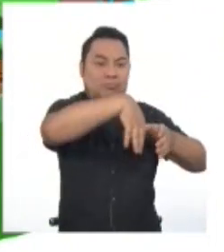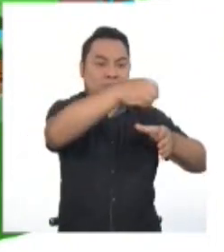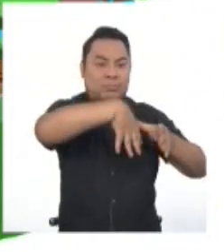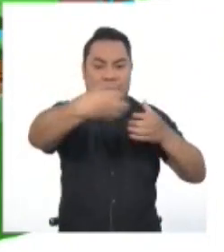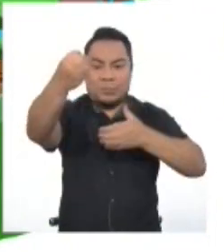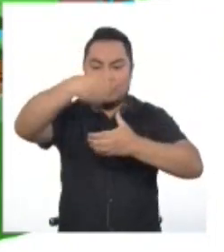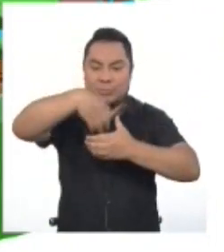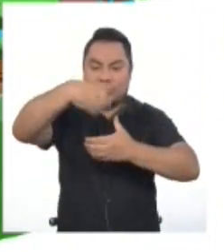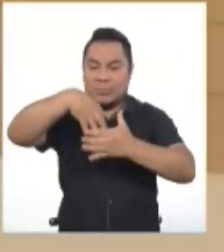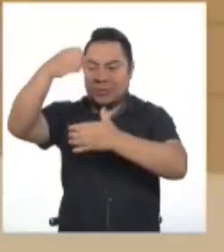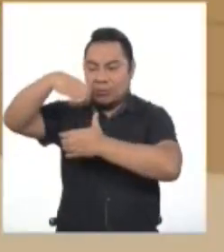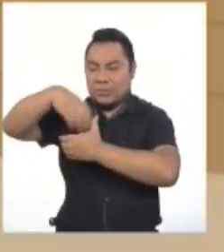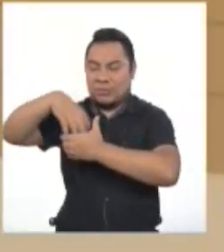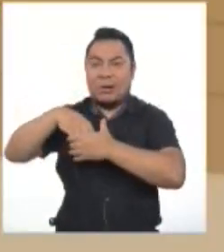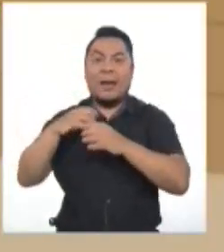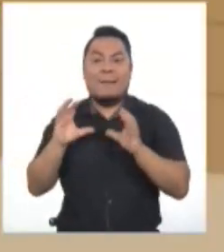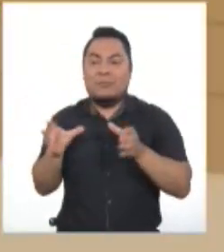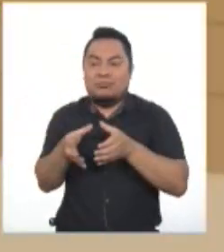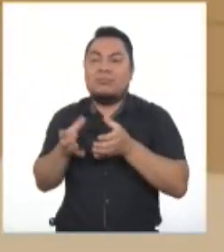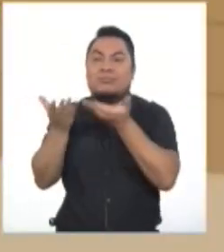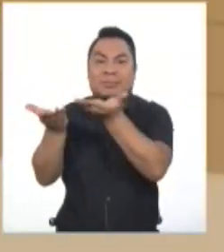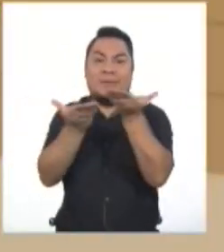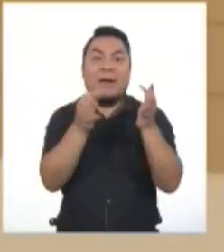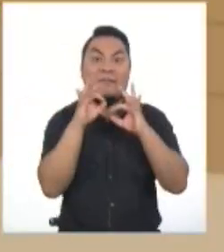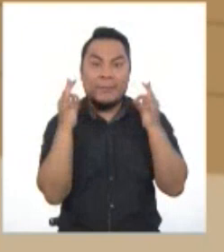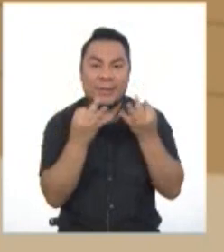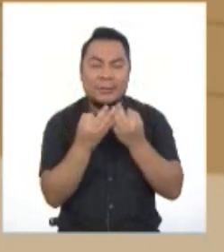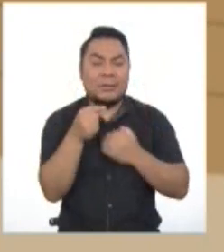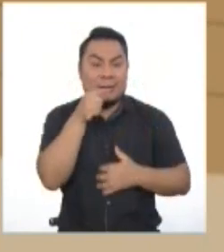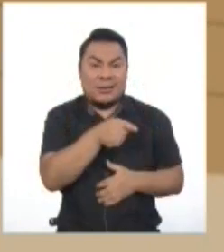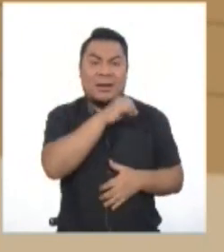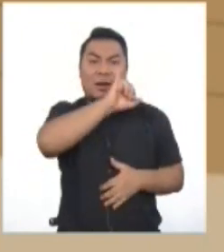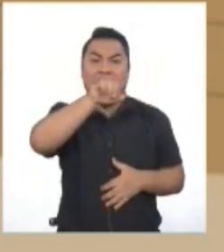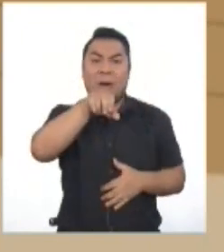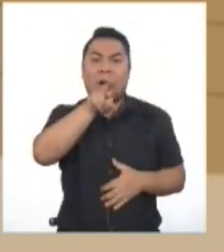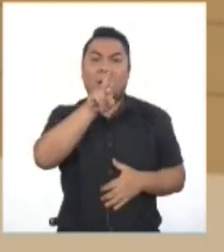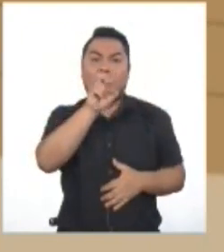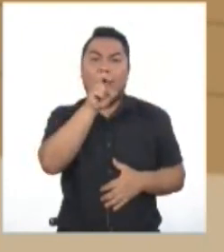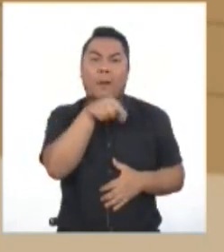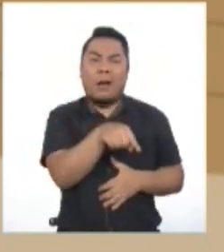las familias. Entonces Juan se preguntó,